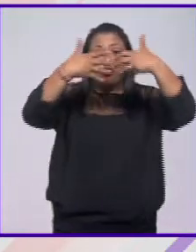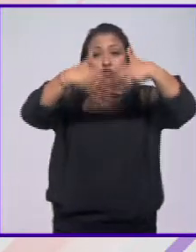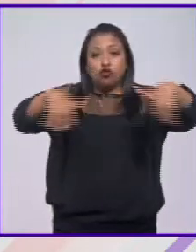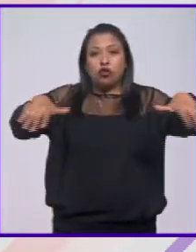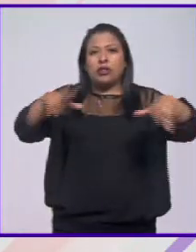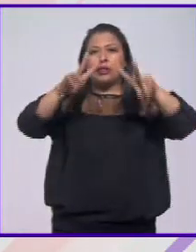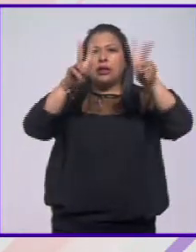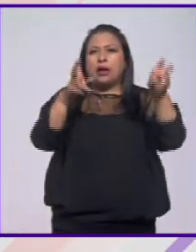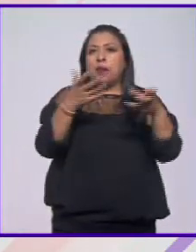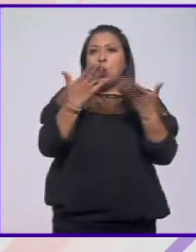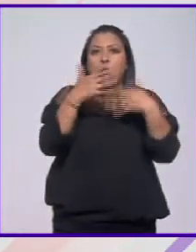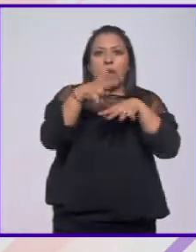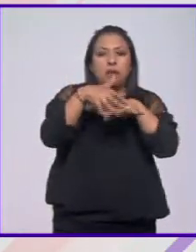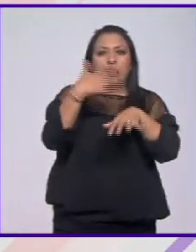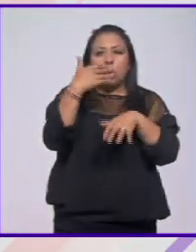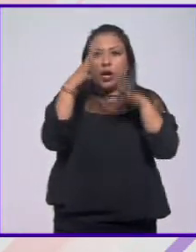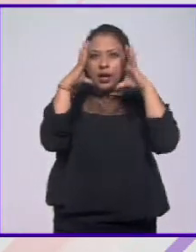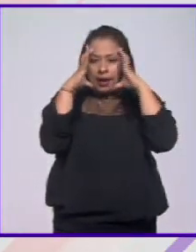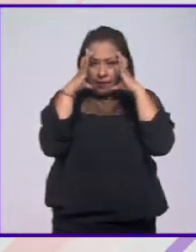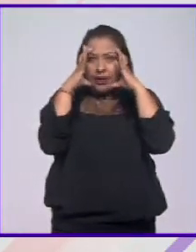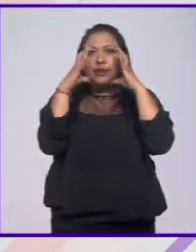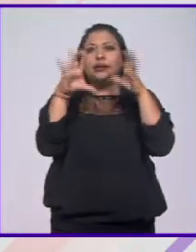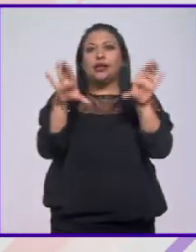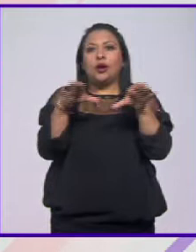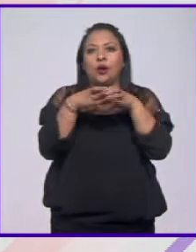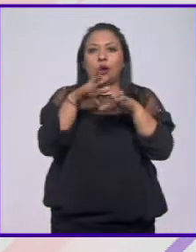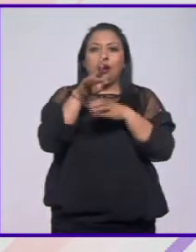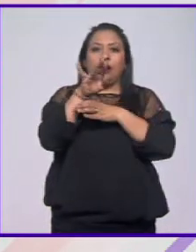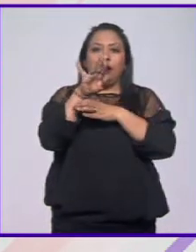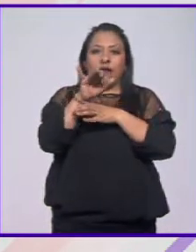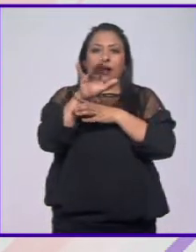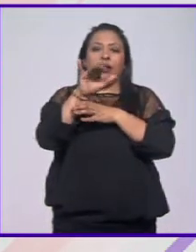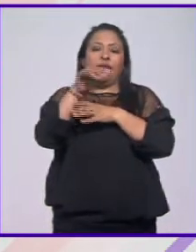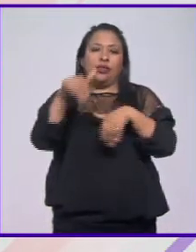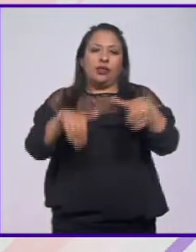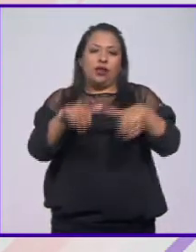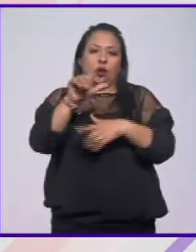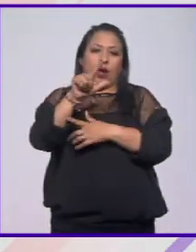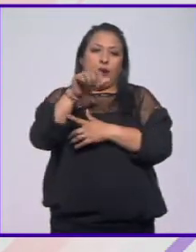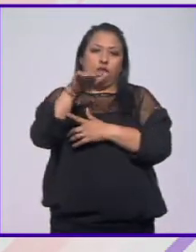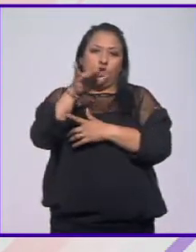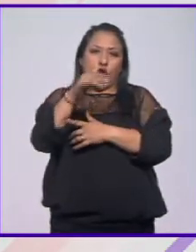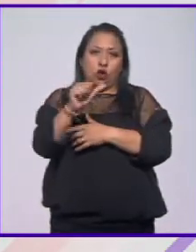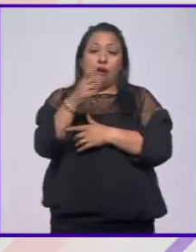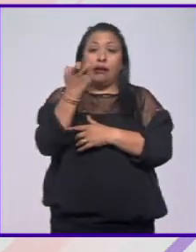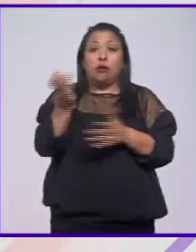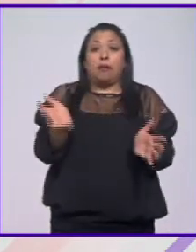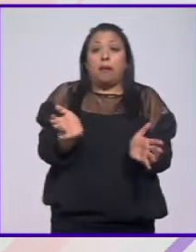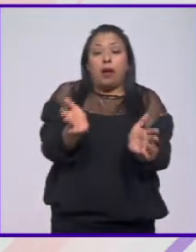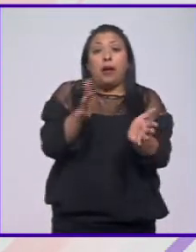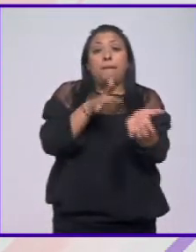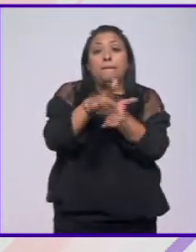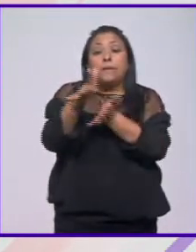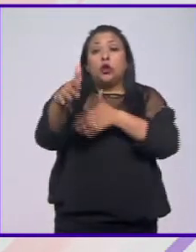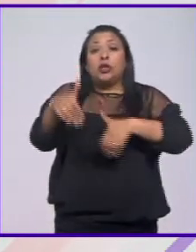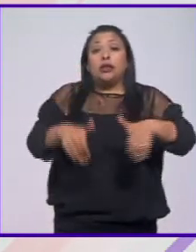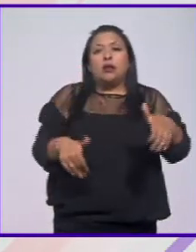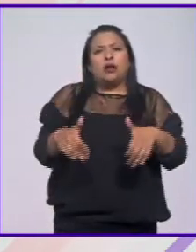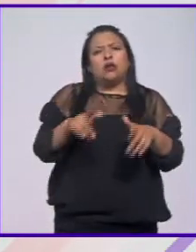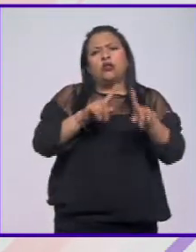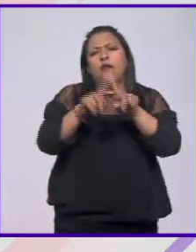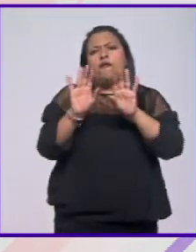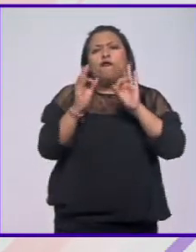pies ni cabeza de la compañía Ráfaga Teatro de Almoloya del Río. De esta forma se promueve y apoya al teatro en todas